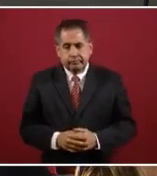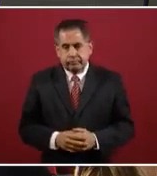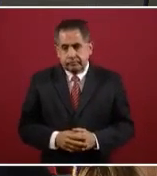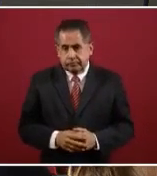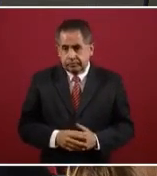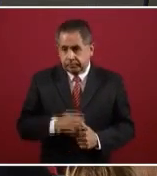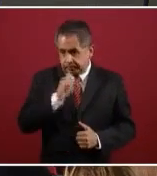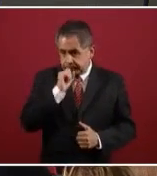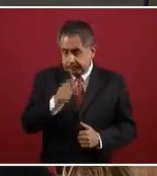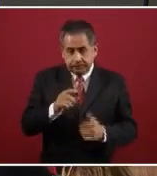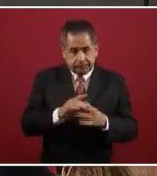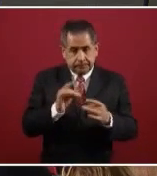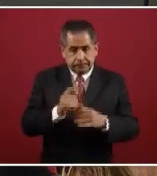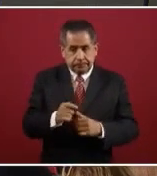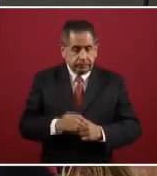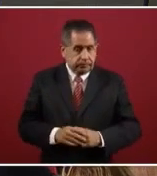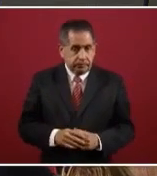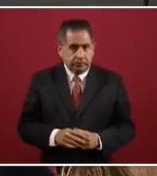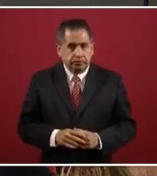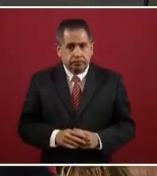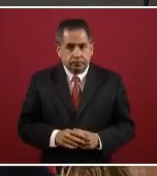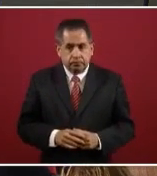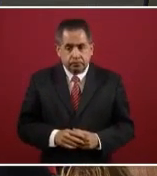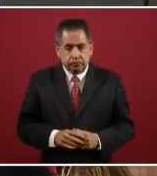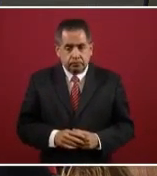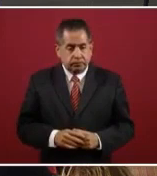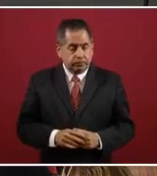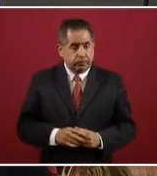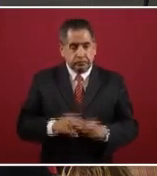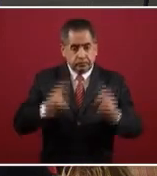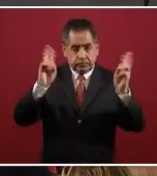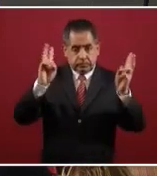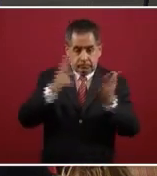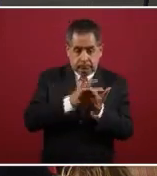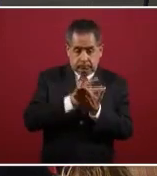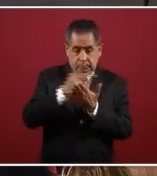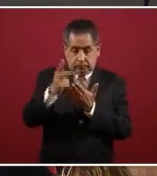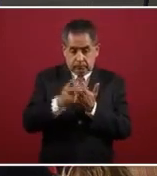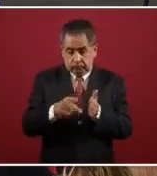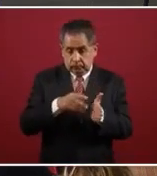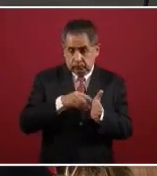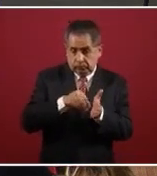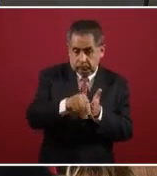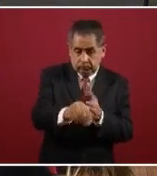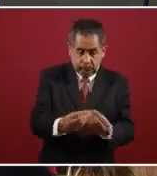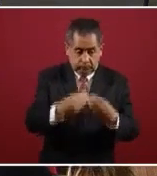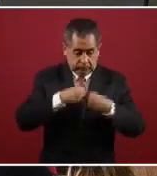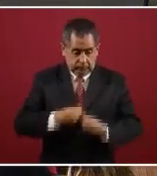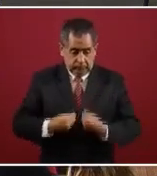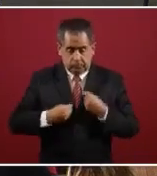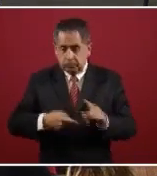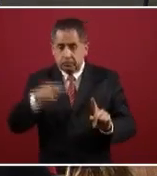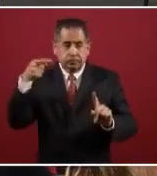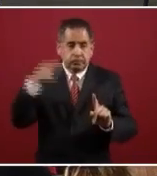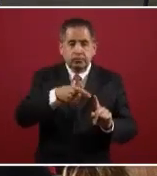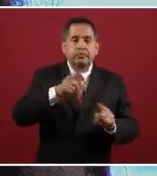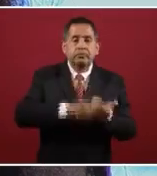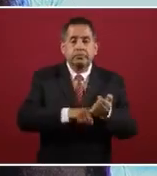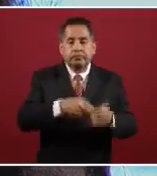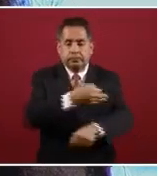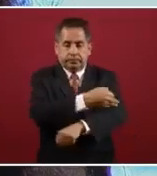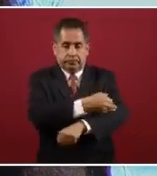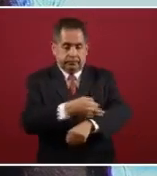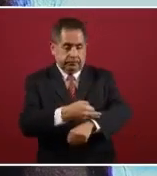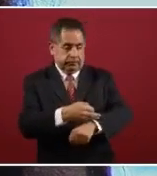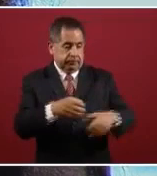Comentarles que el centro del programa Sembrando Vida es la familia, la familia campesina, la